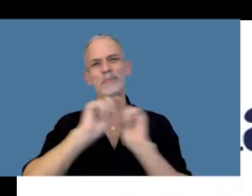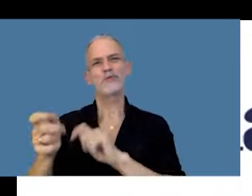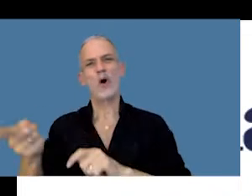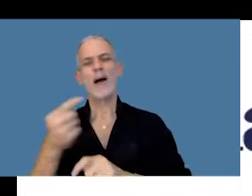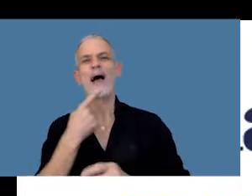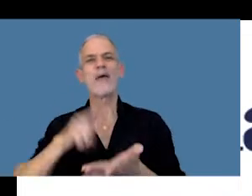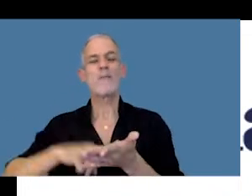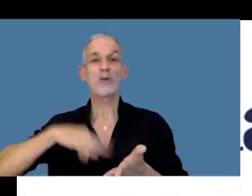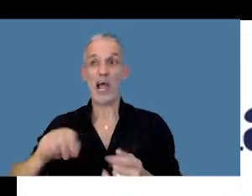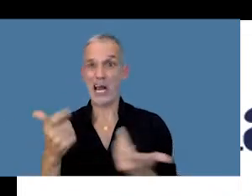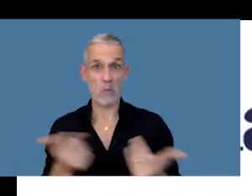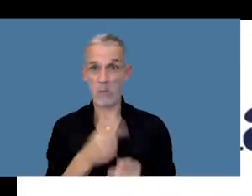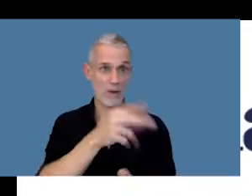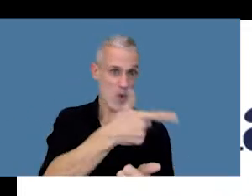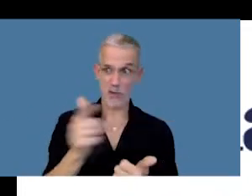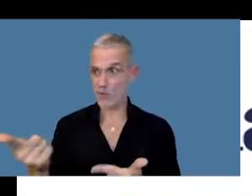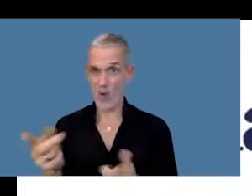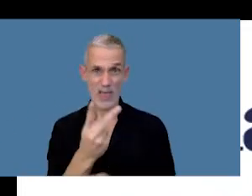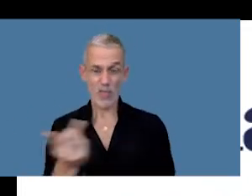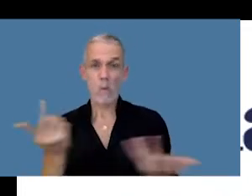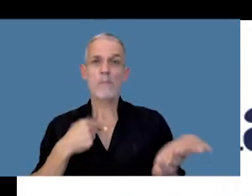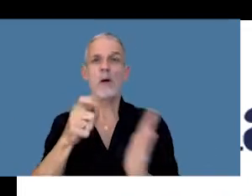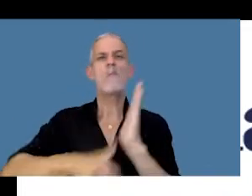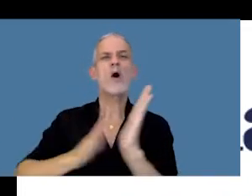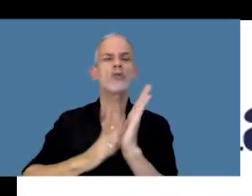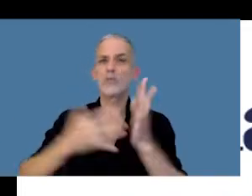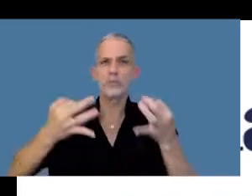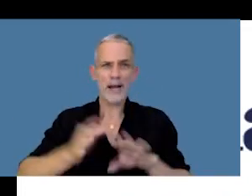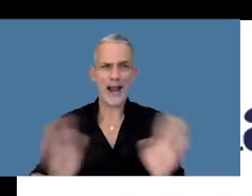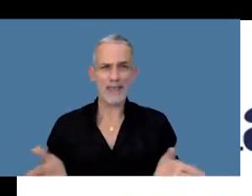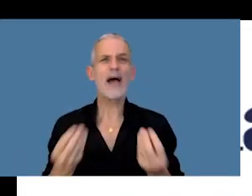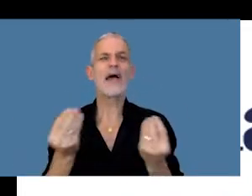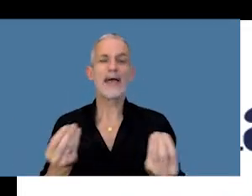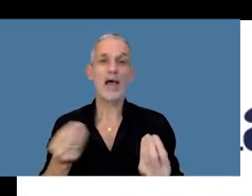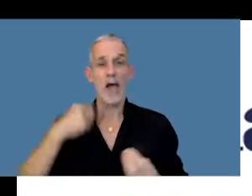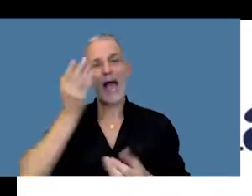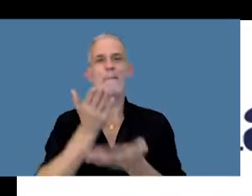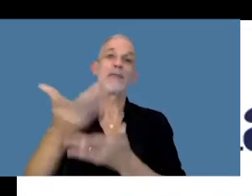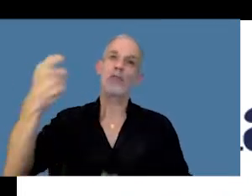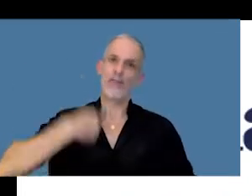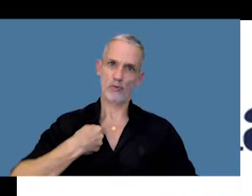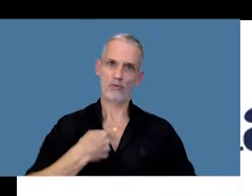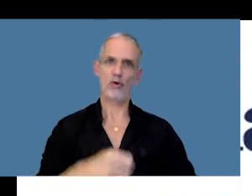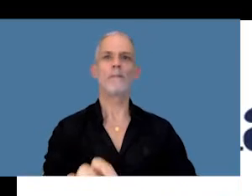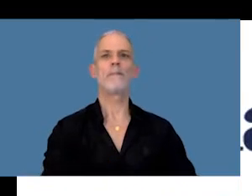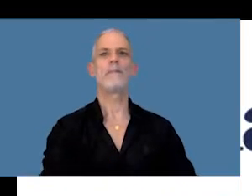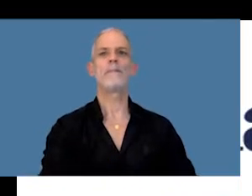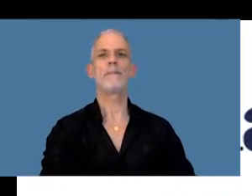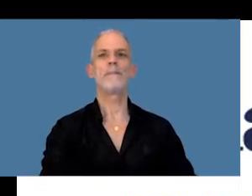No tengo ni bienes ni ganancias. Soy monotributista puro. Tendré que pedir la devolución.